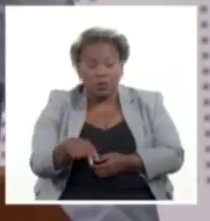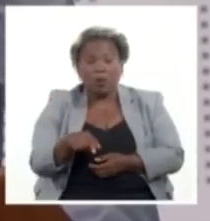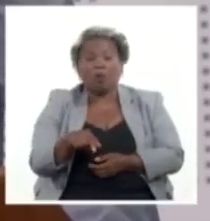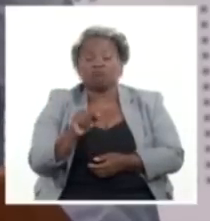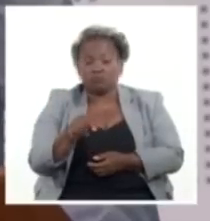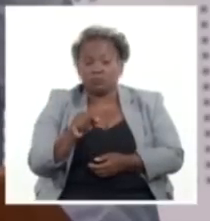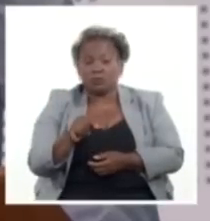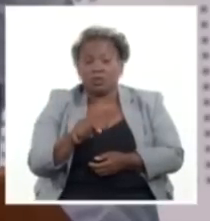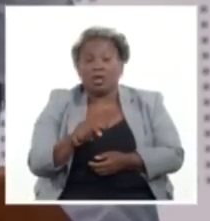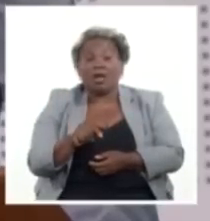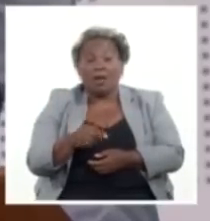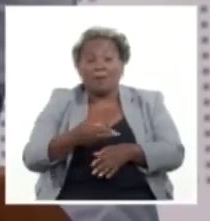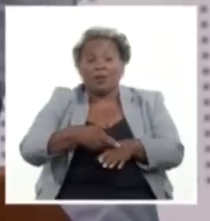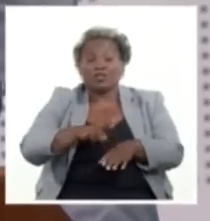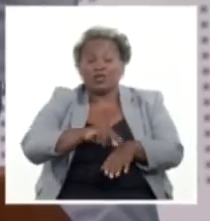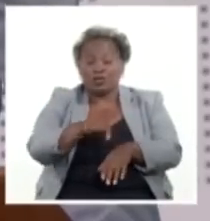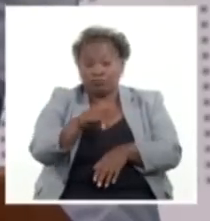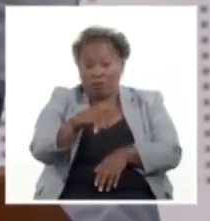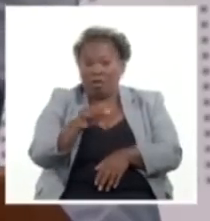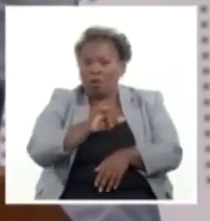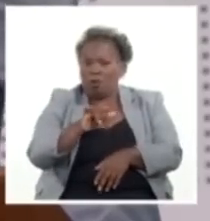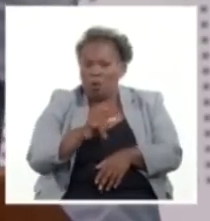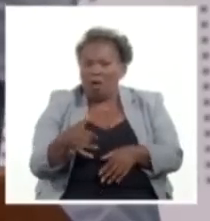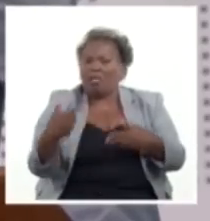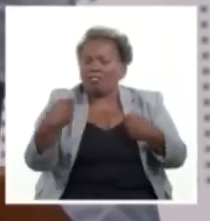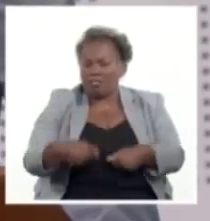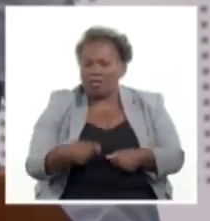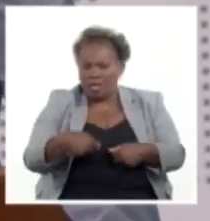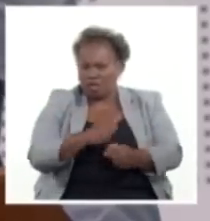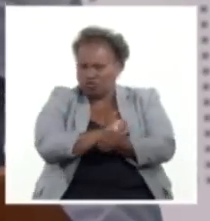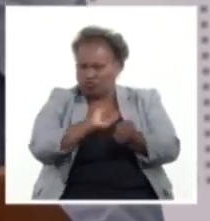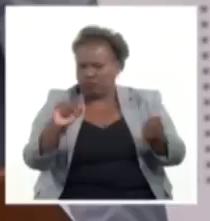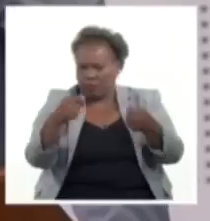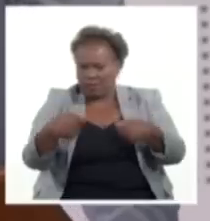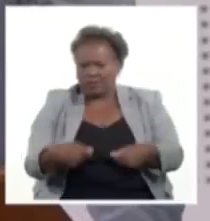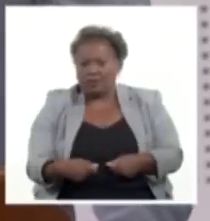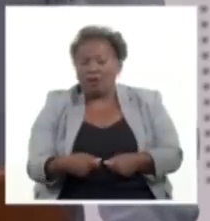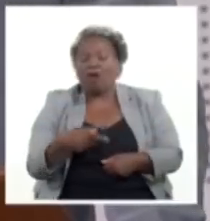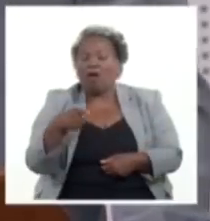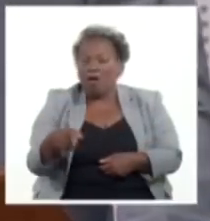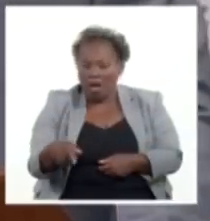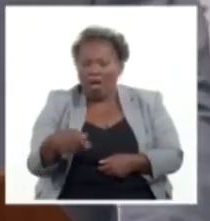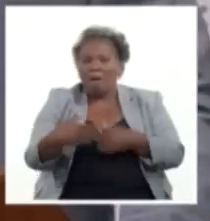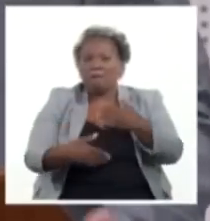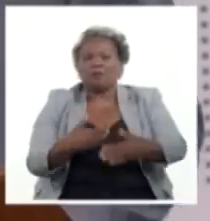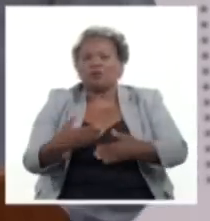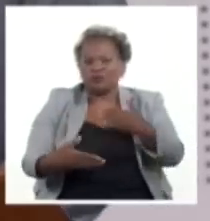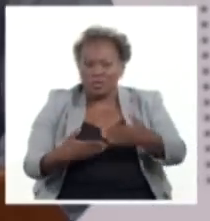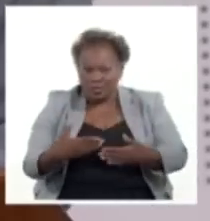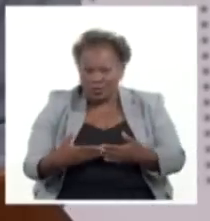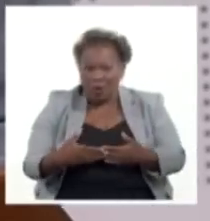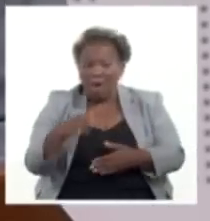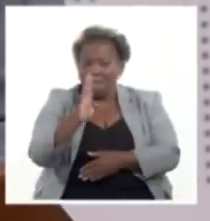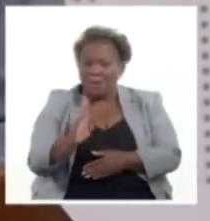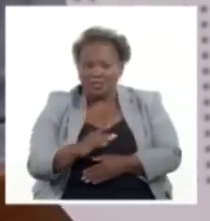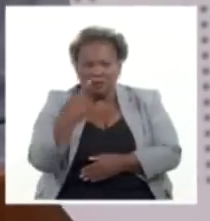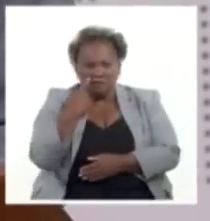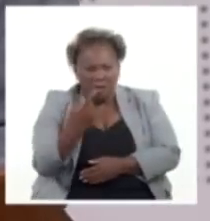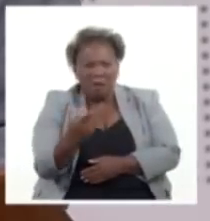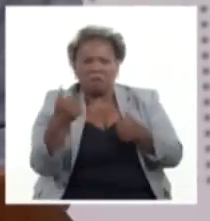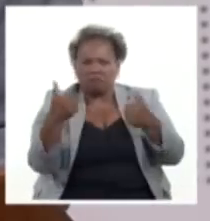la autodeterminación. Nos animan los procesos políticos que se inician en Brasil, Colombia y